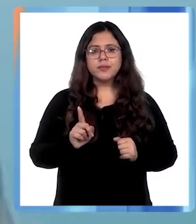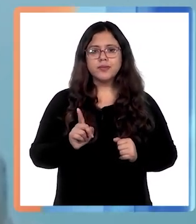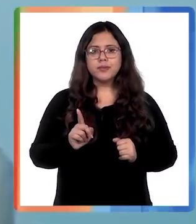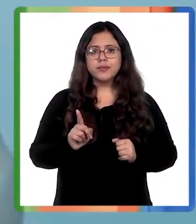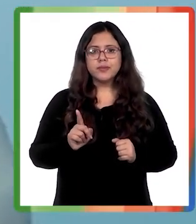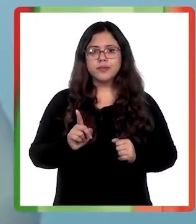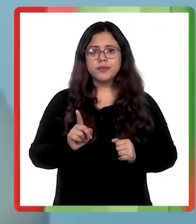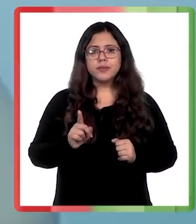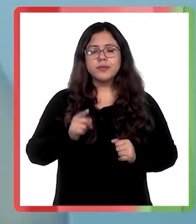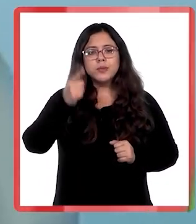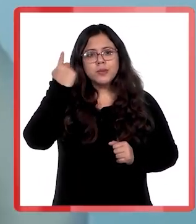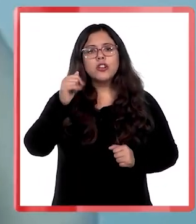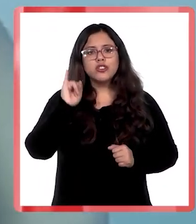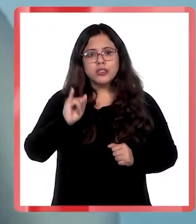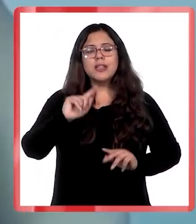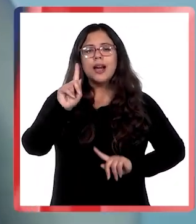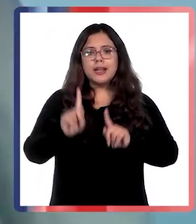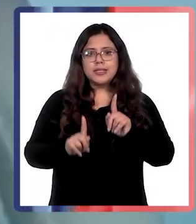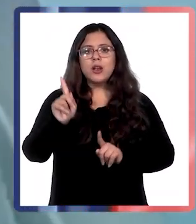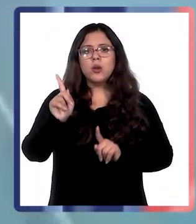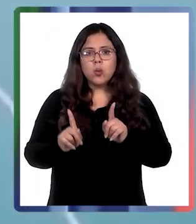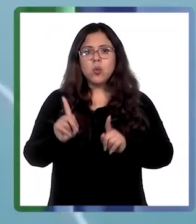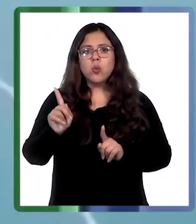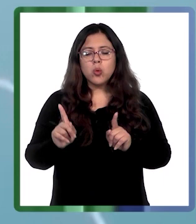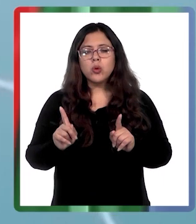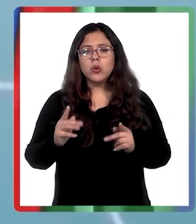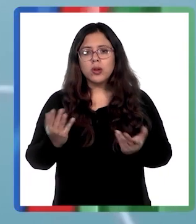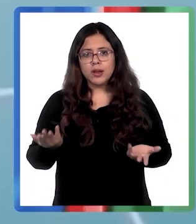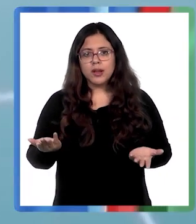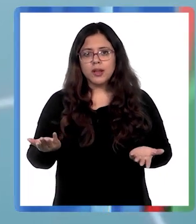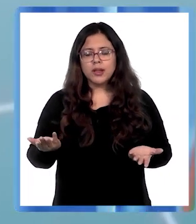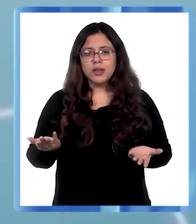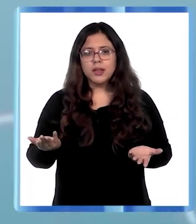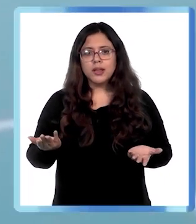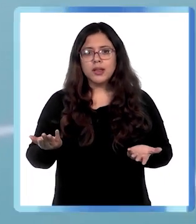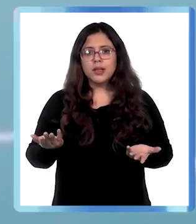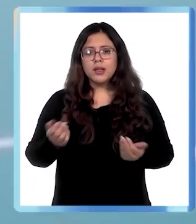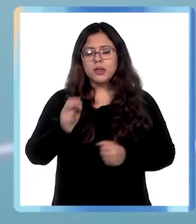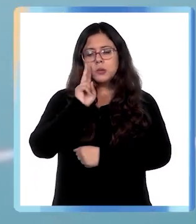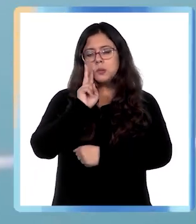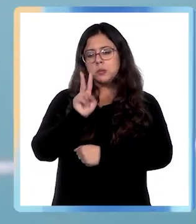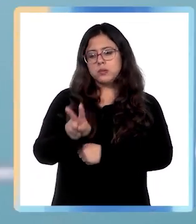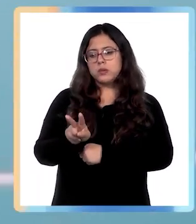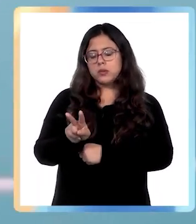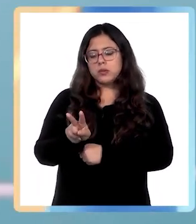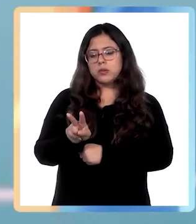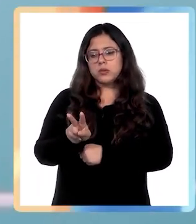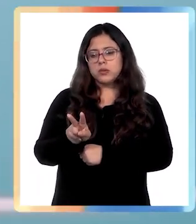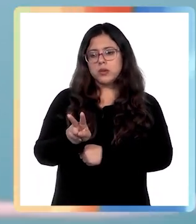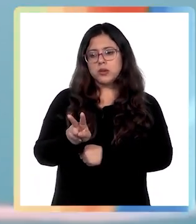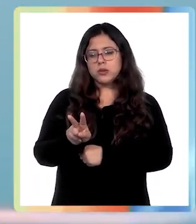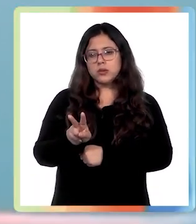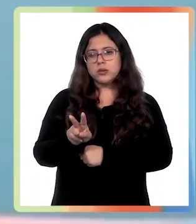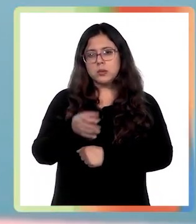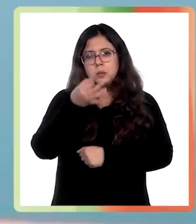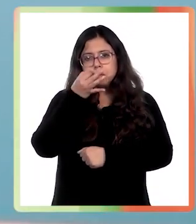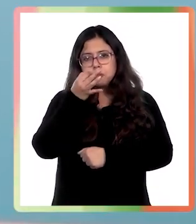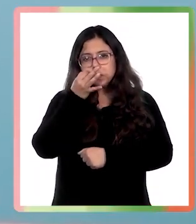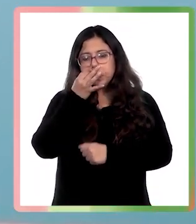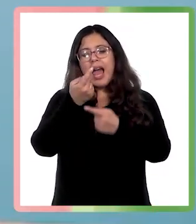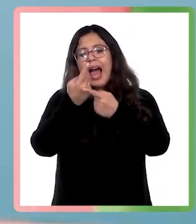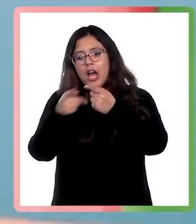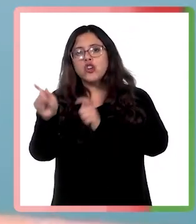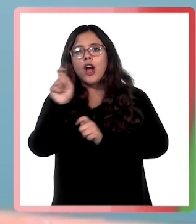Pero sí, hay pacientes entonces que observamos activamente y hay pacientes que tratamos con